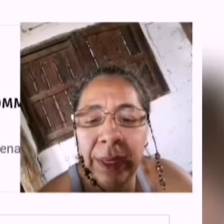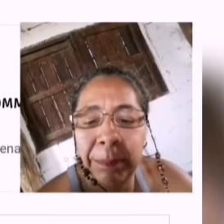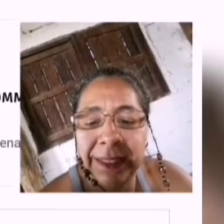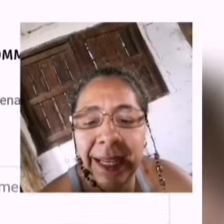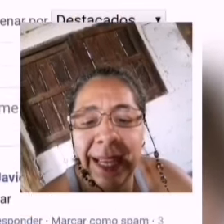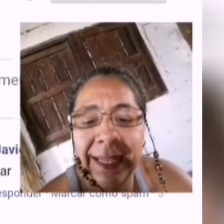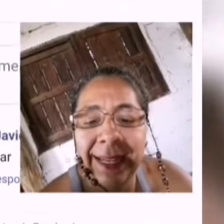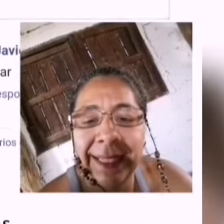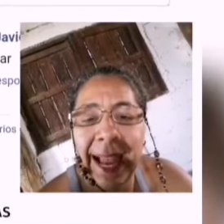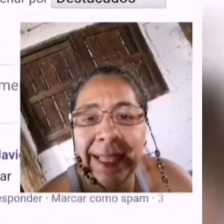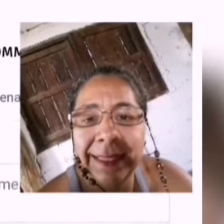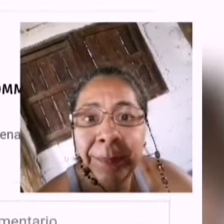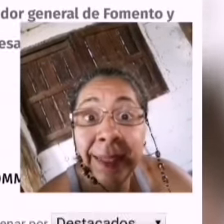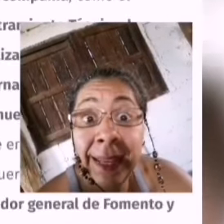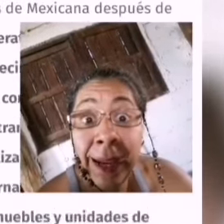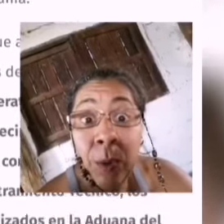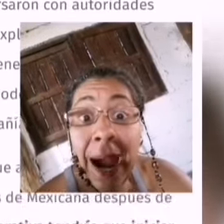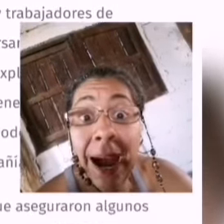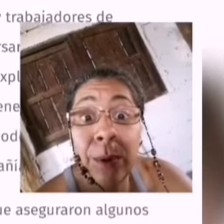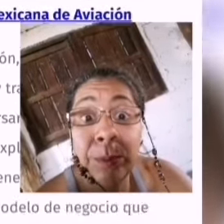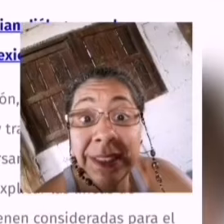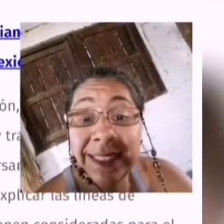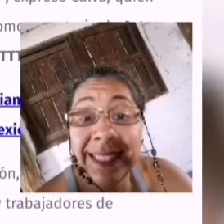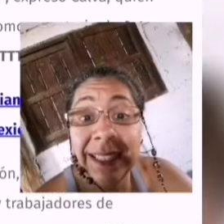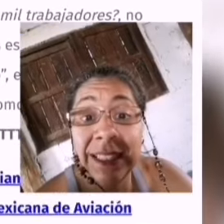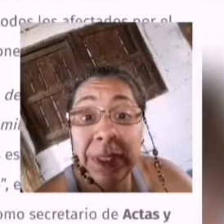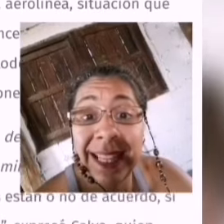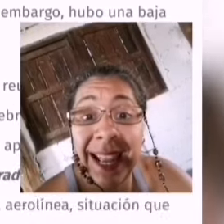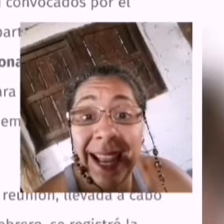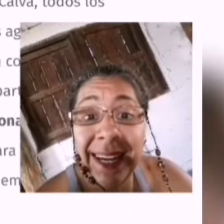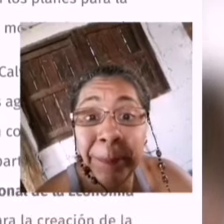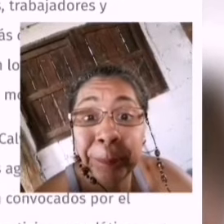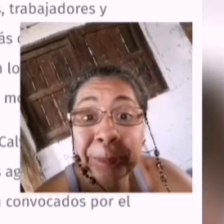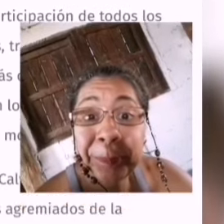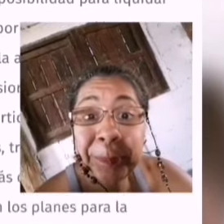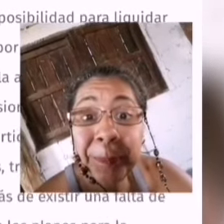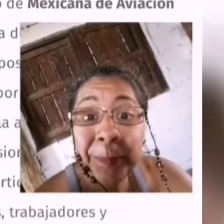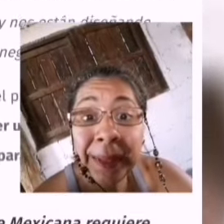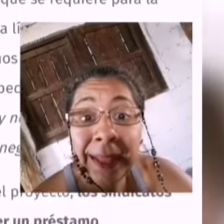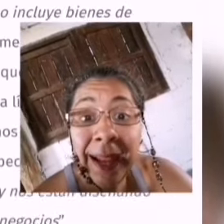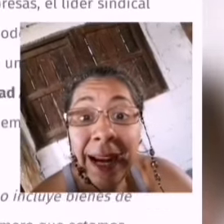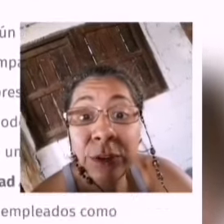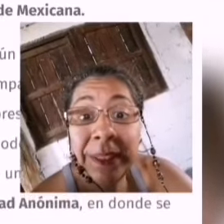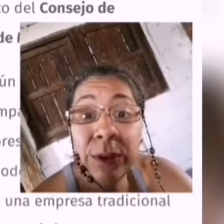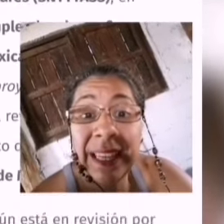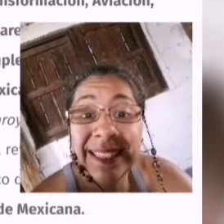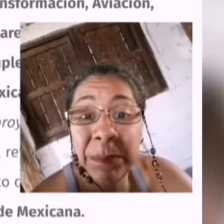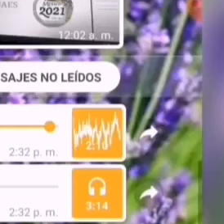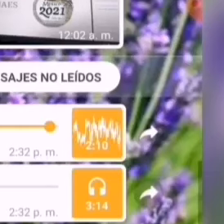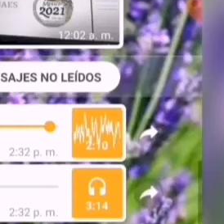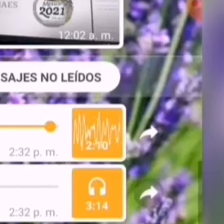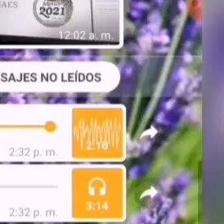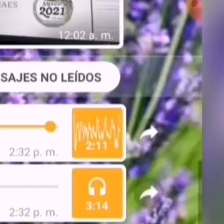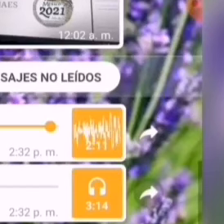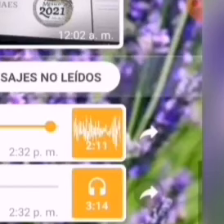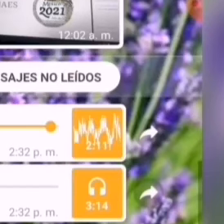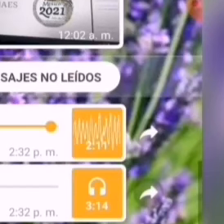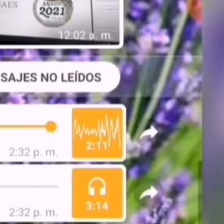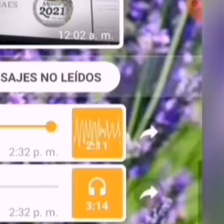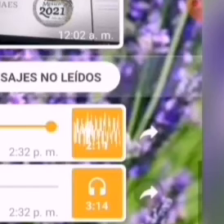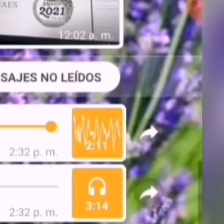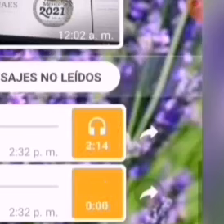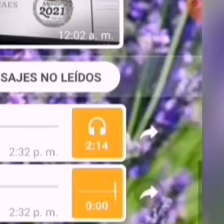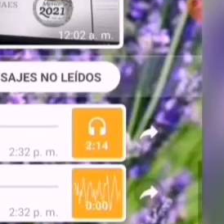Desarrollo Empresarial del INAES. ¡Guau! Pues esta es la respuesta a los videos que hicimos. Perdón,